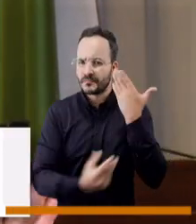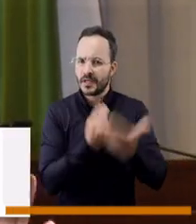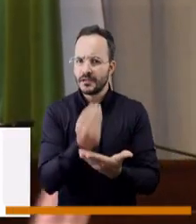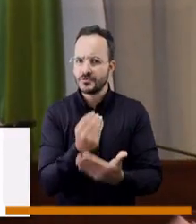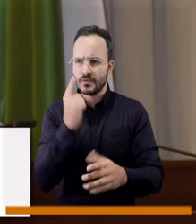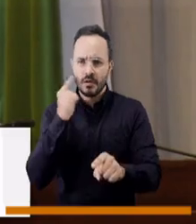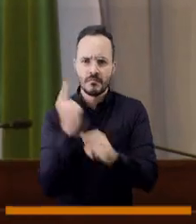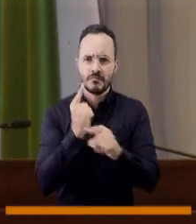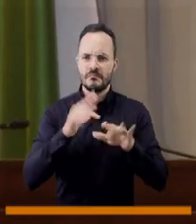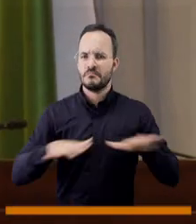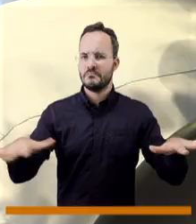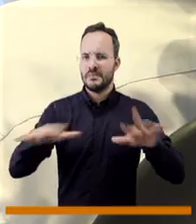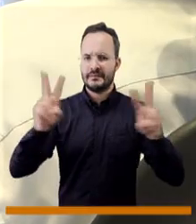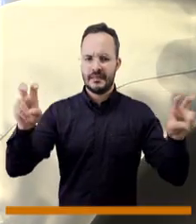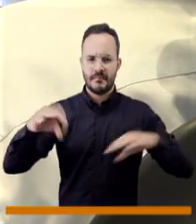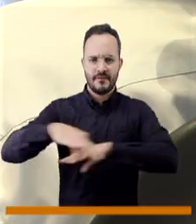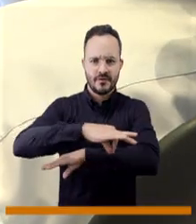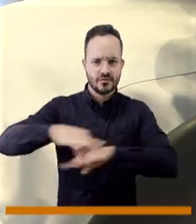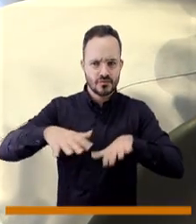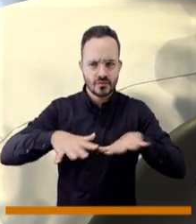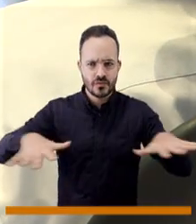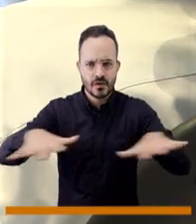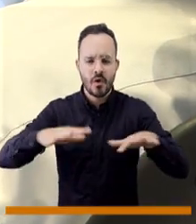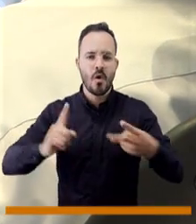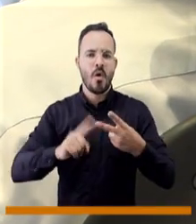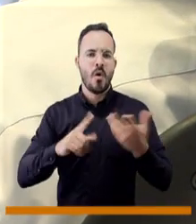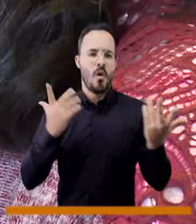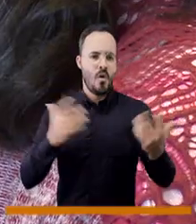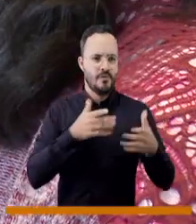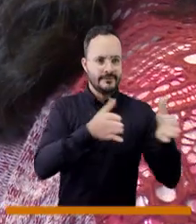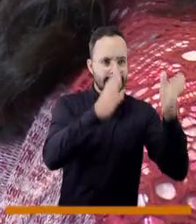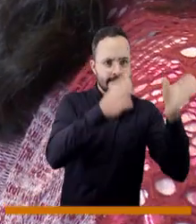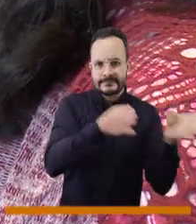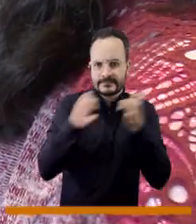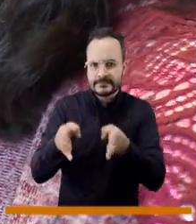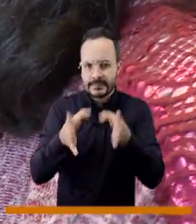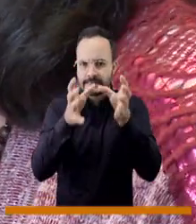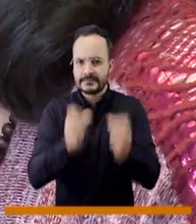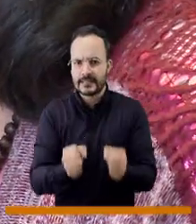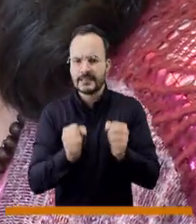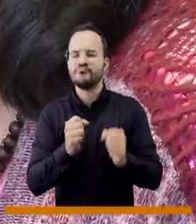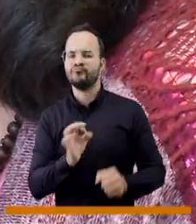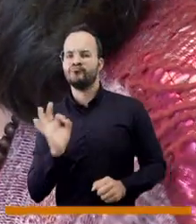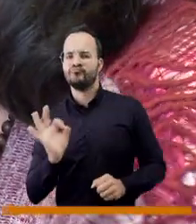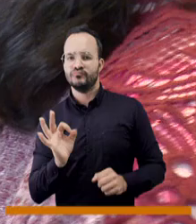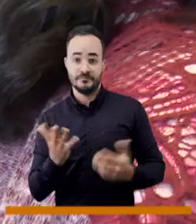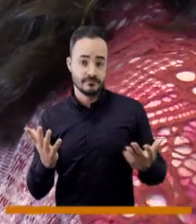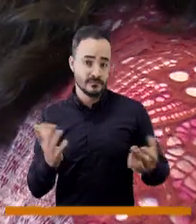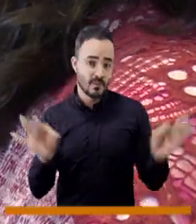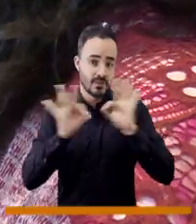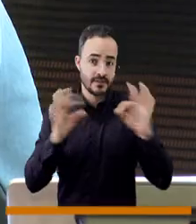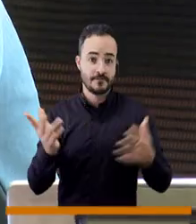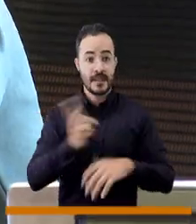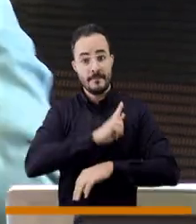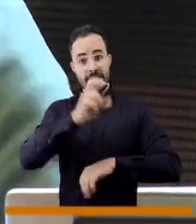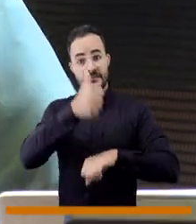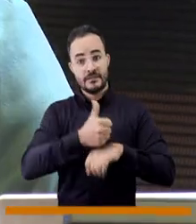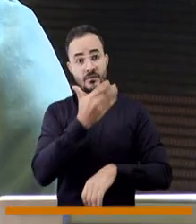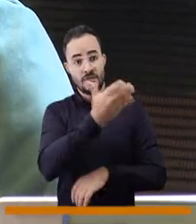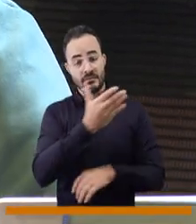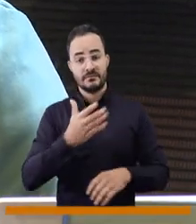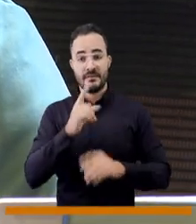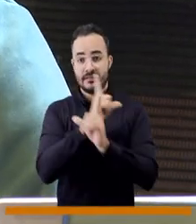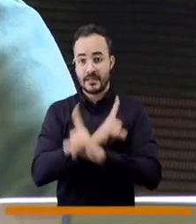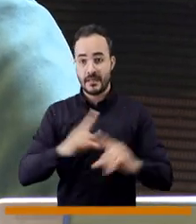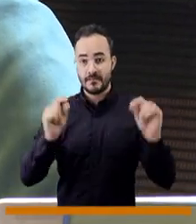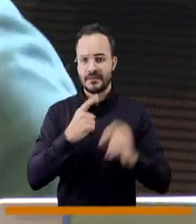por fin resultados con el tema de la infraestructura y el inmueble de Loyola. Entonces eso es muy importante. Que el vicerrector del